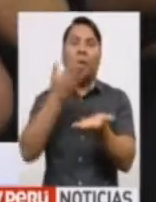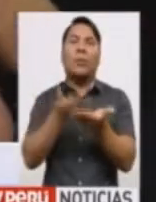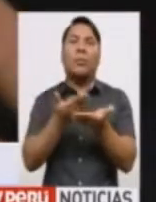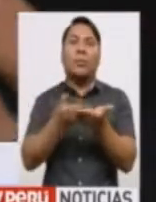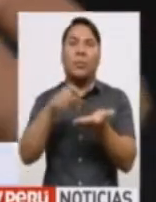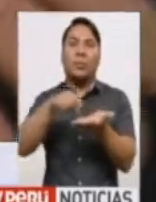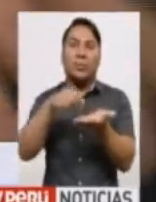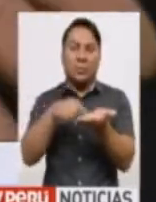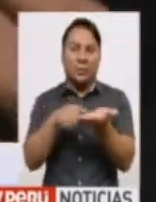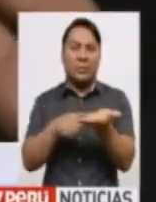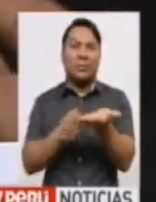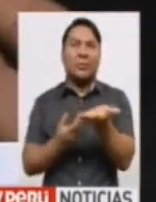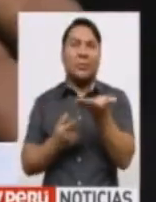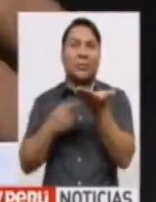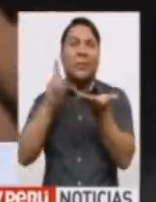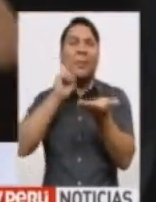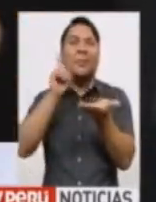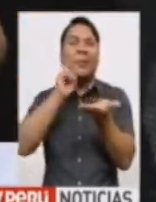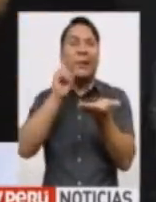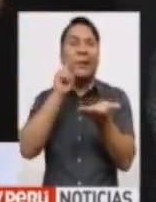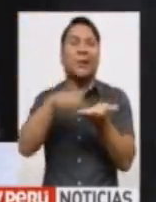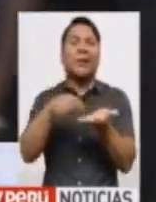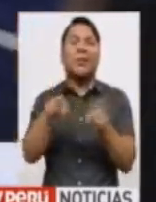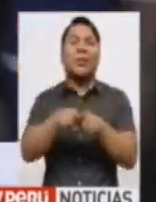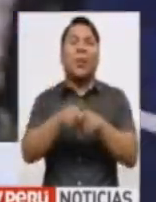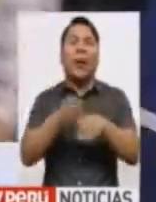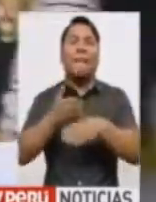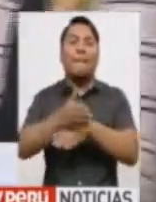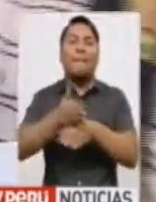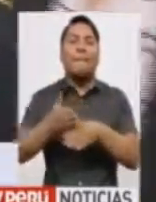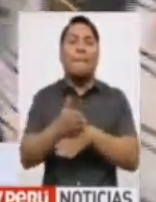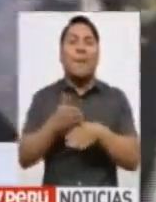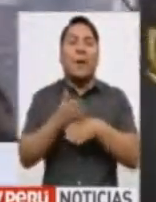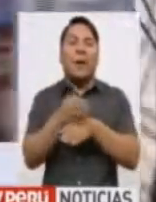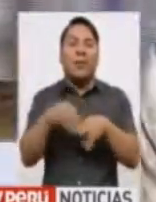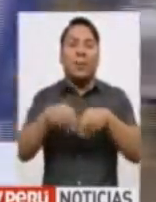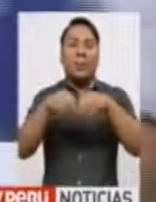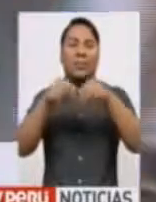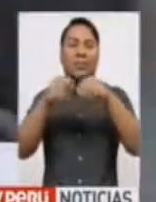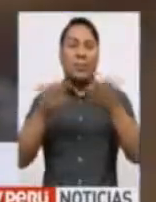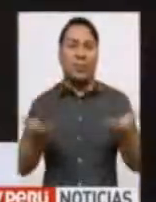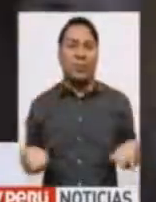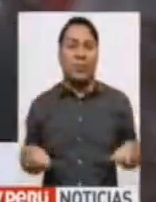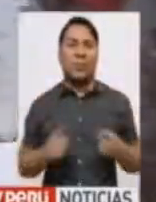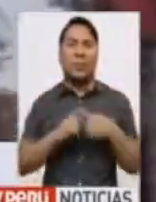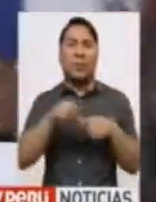aserrín? Al parecer. Las personas intervenidas y los